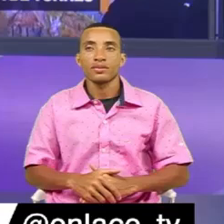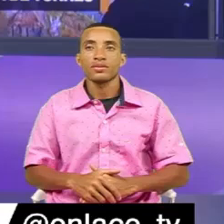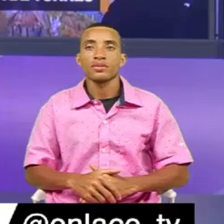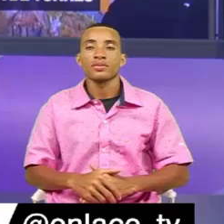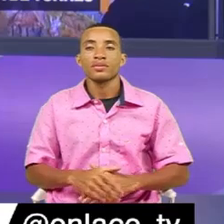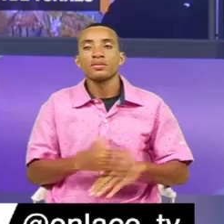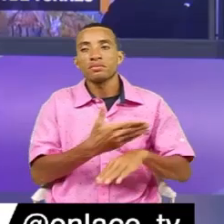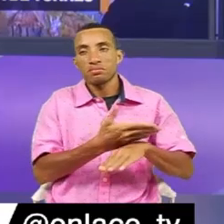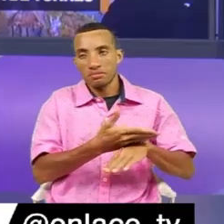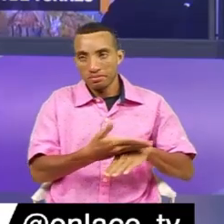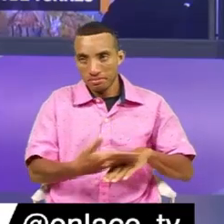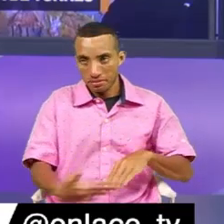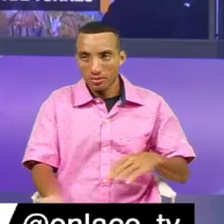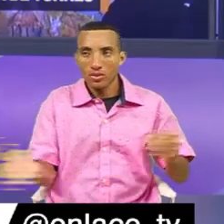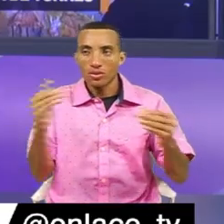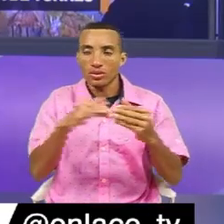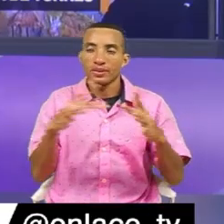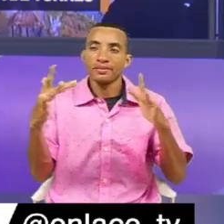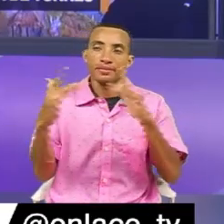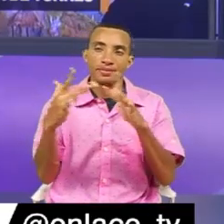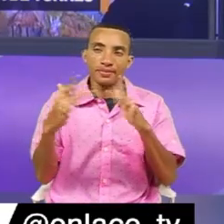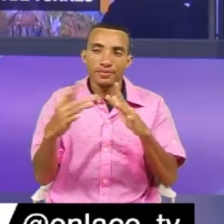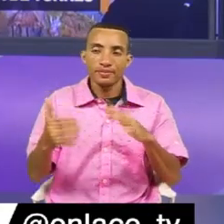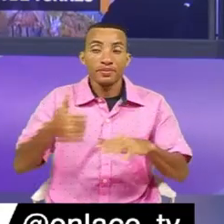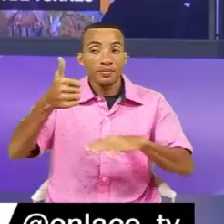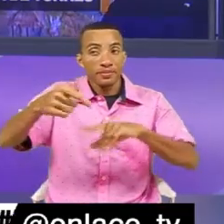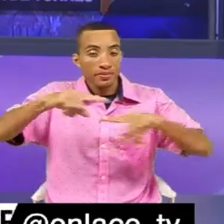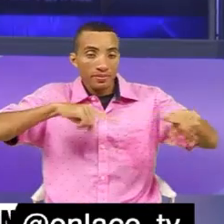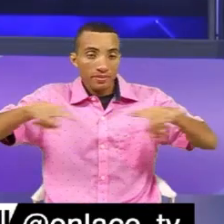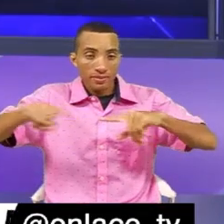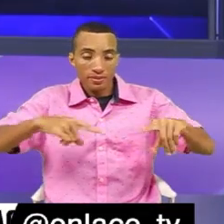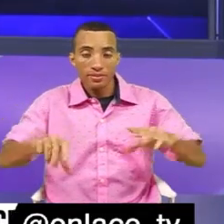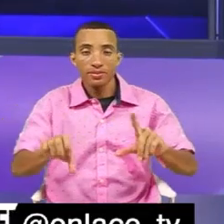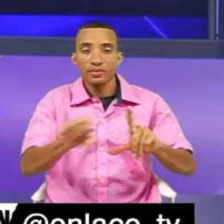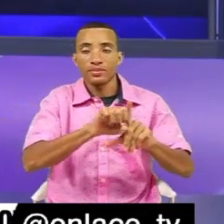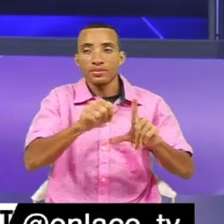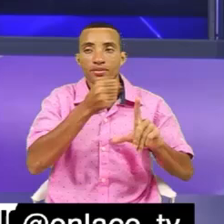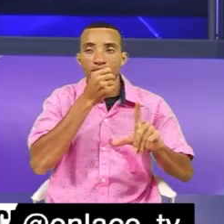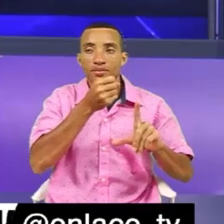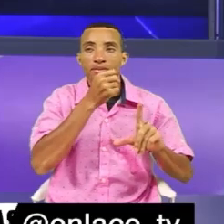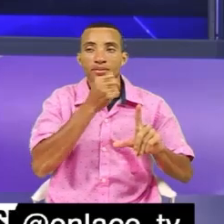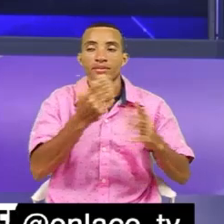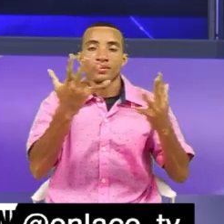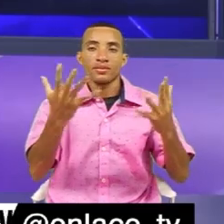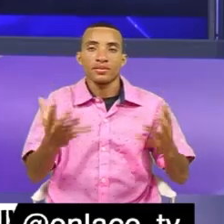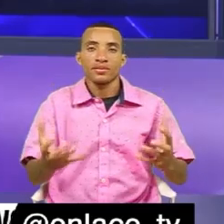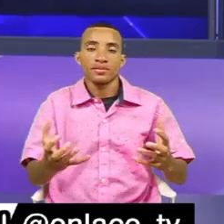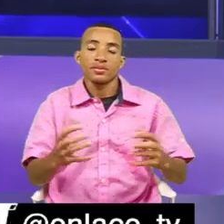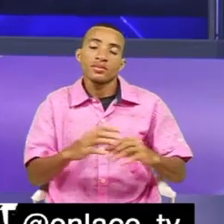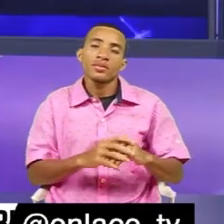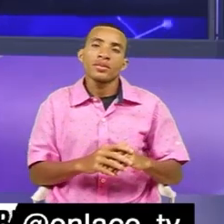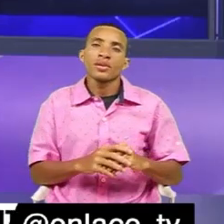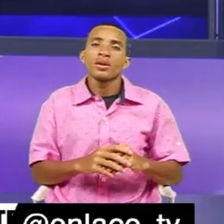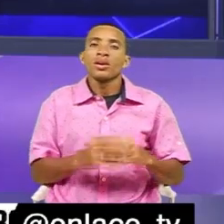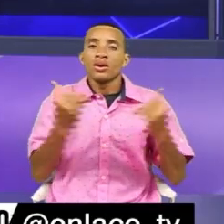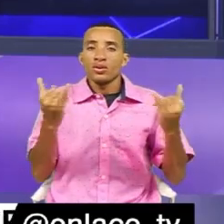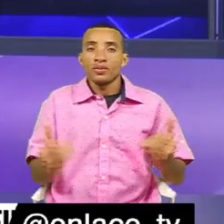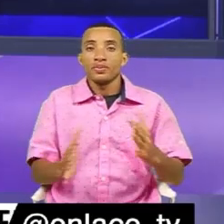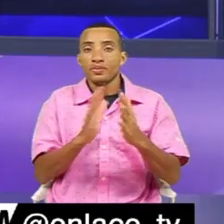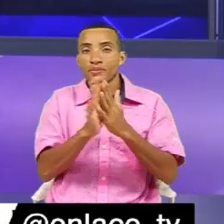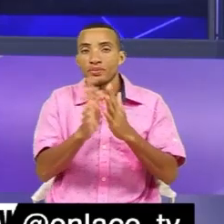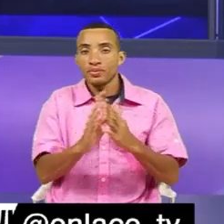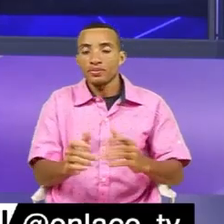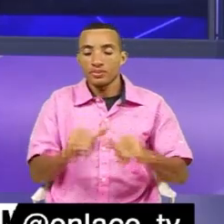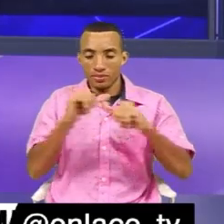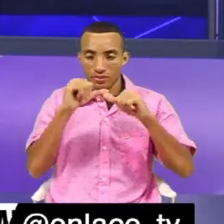Más adelante tendremos nuevamente contacto con nuestro director de noticias, Pedro Severiche, para conocer entonces sobre esta decisión que deja en firme la elección del